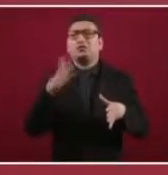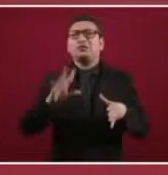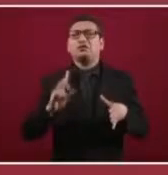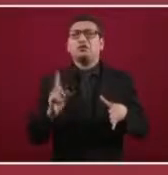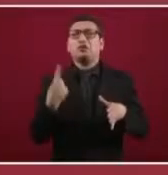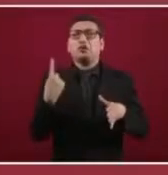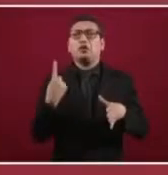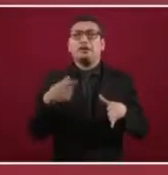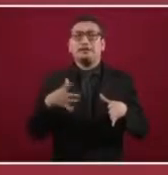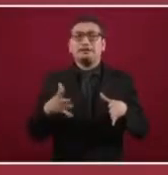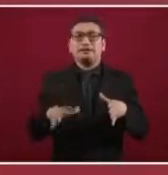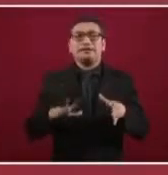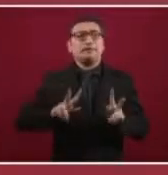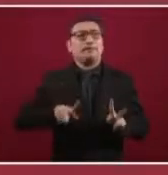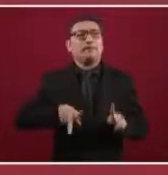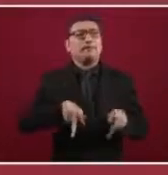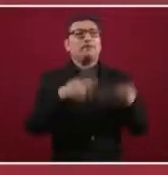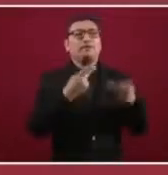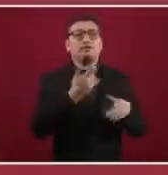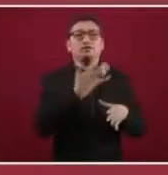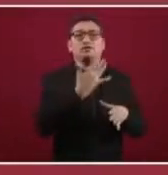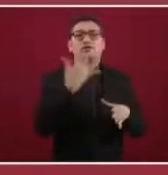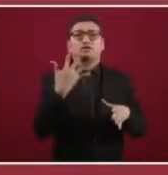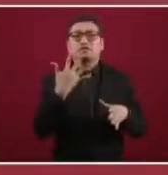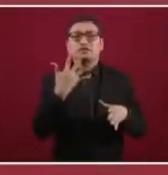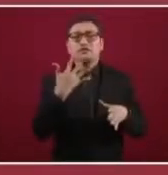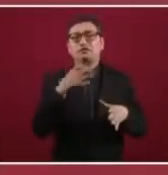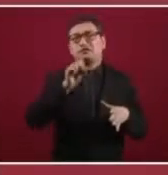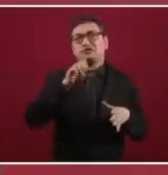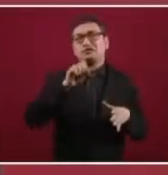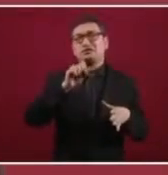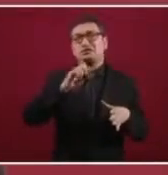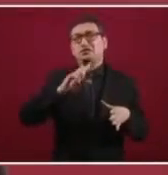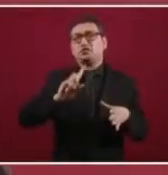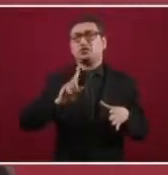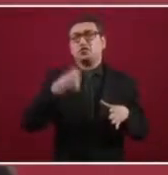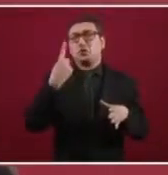y se vende en 55, en 60 dólares. Ahora,